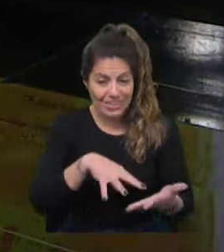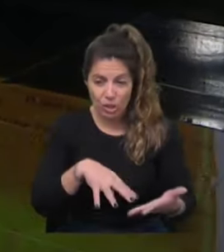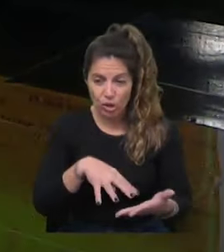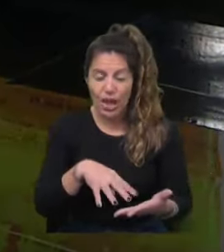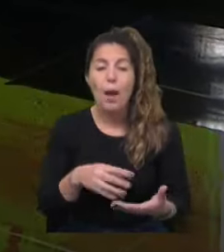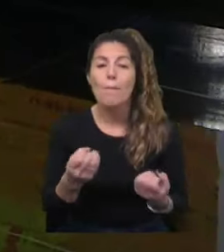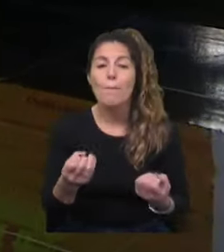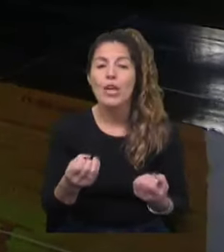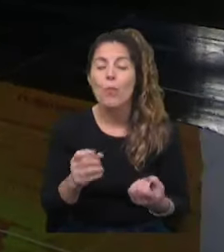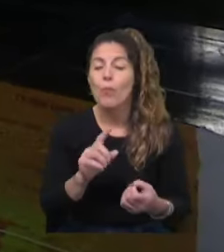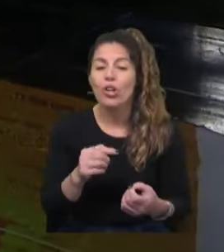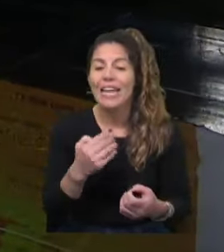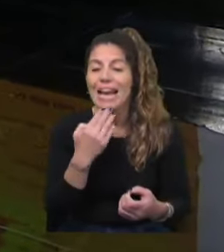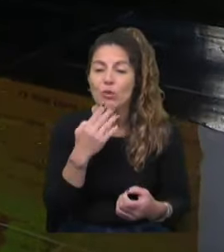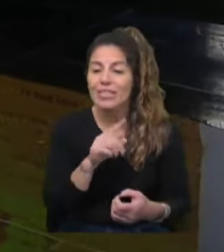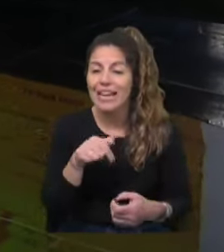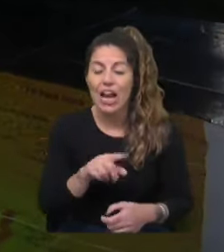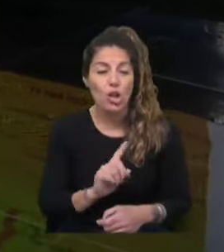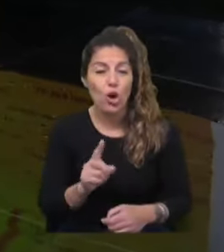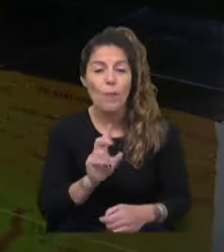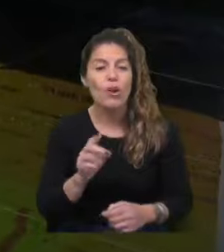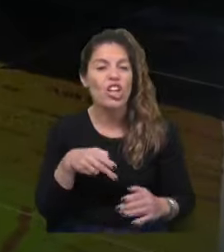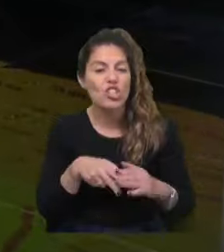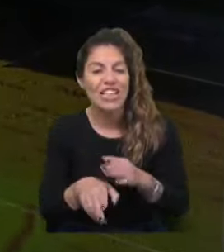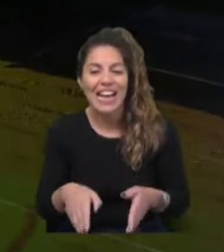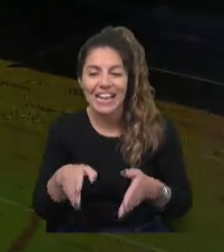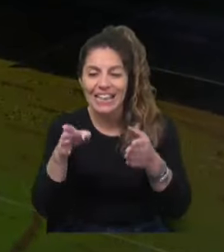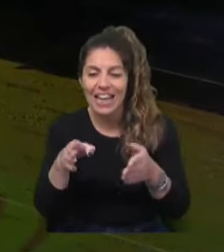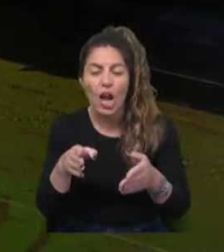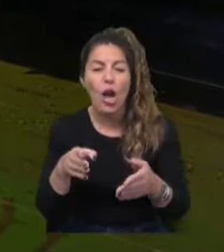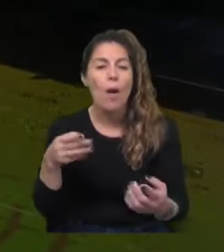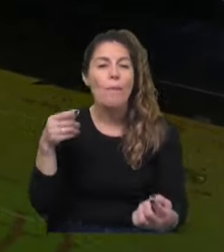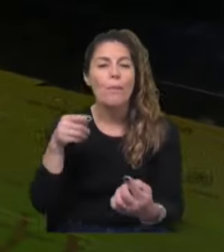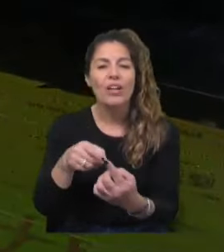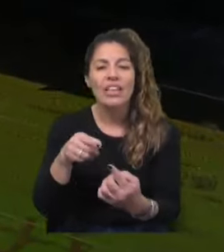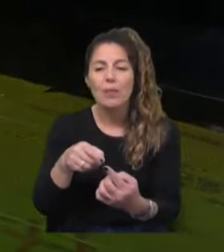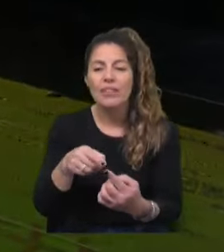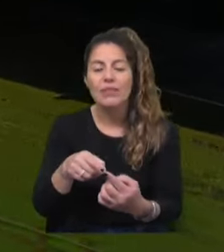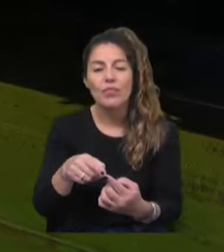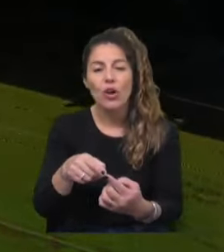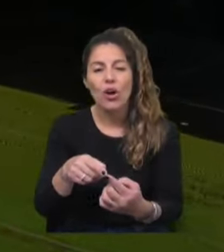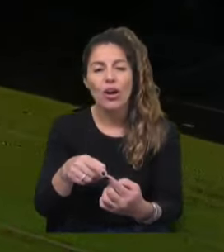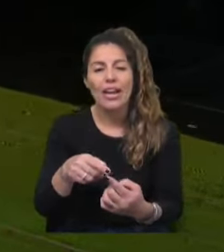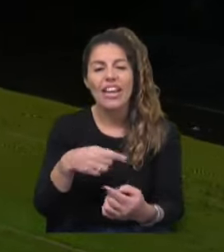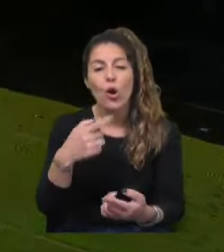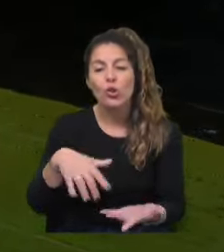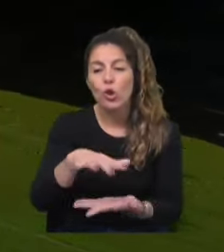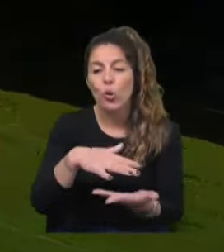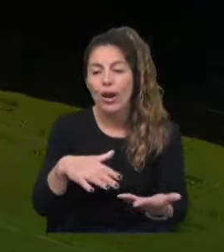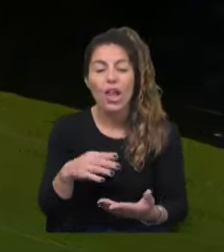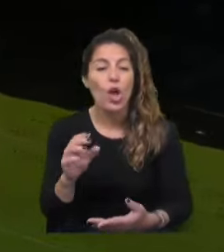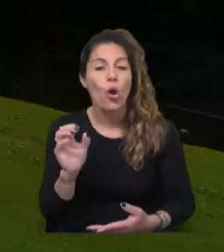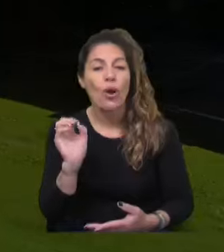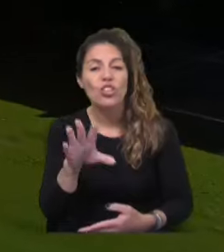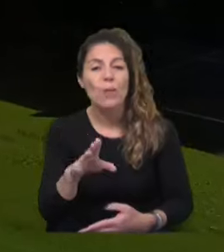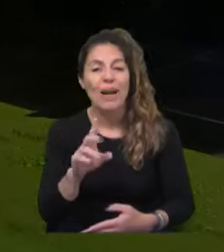¿Por qué no levanta sospechas acá y por qué no se escanea? Porque el destino era Maputo, Mozambique. O sea, cuando se exporta desde